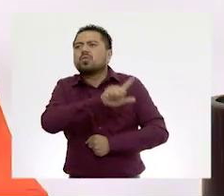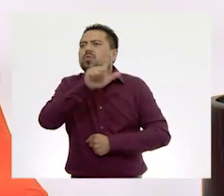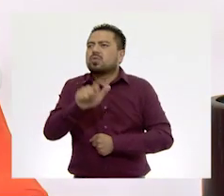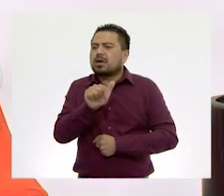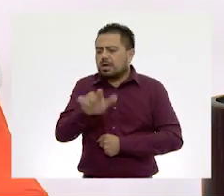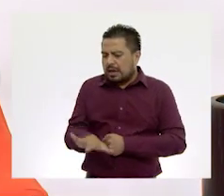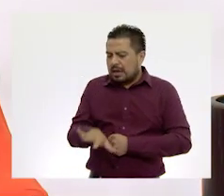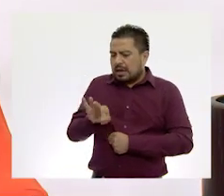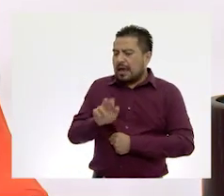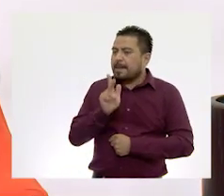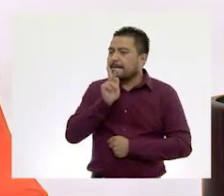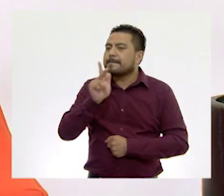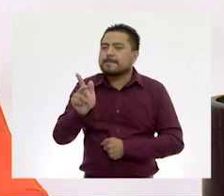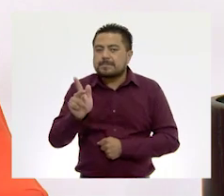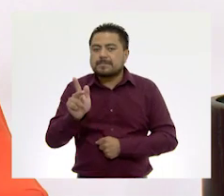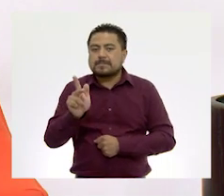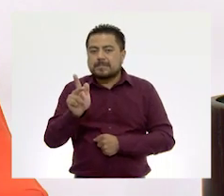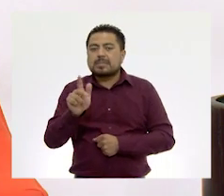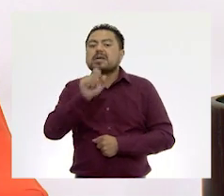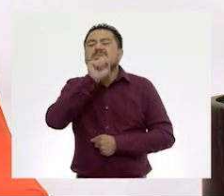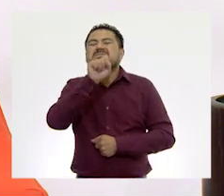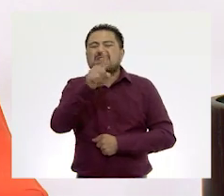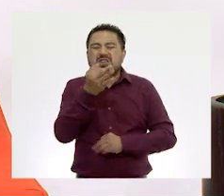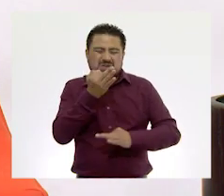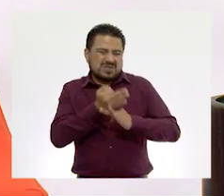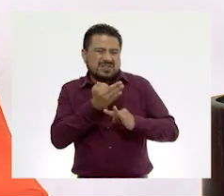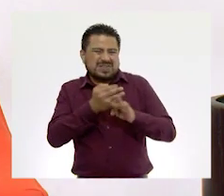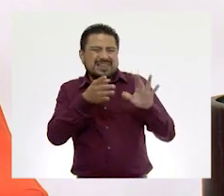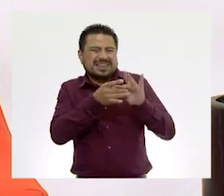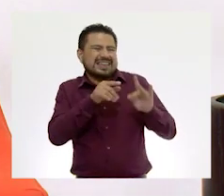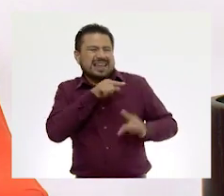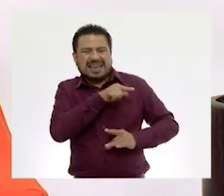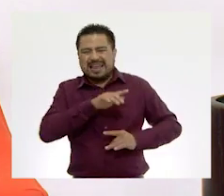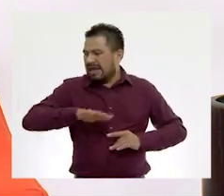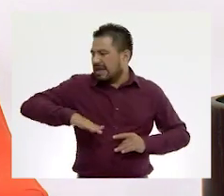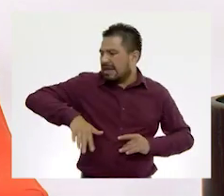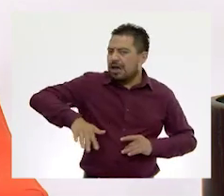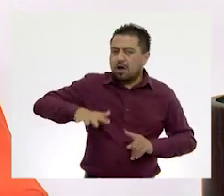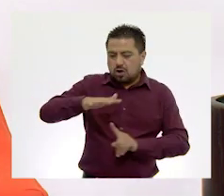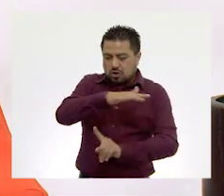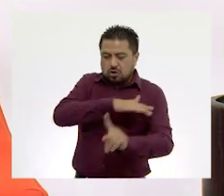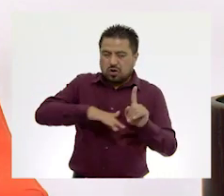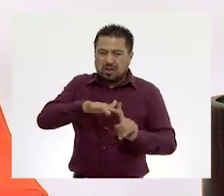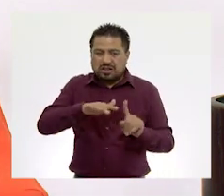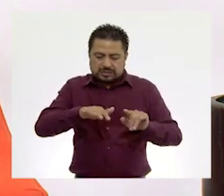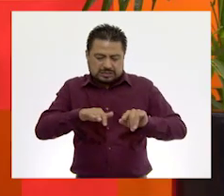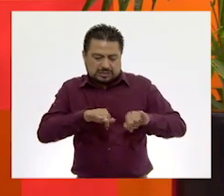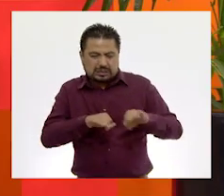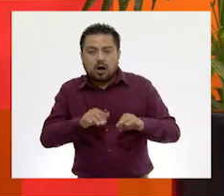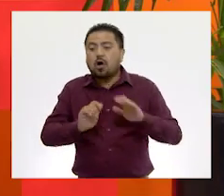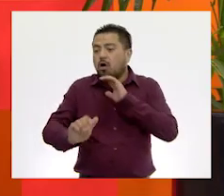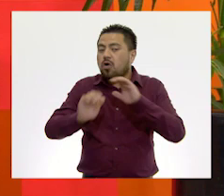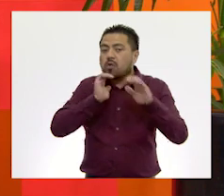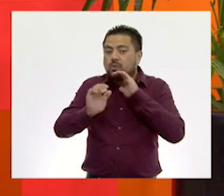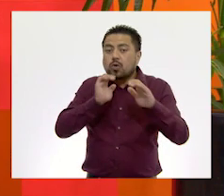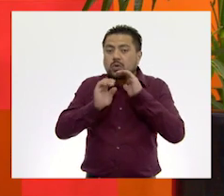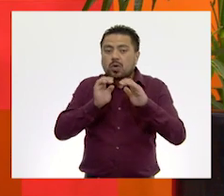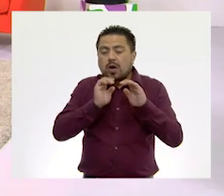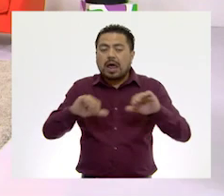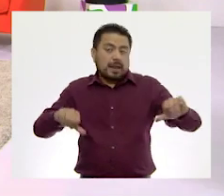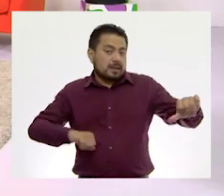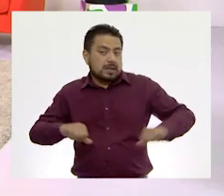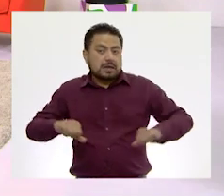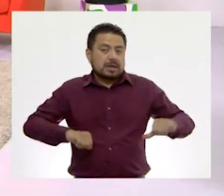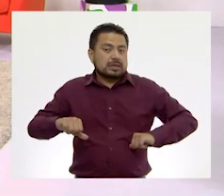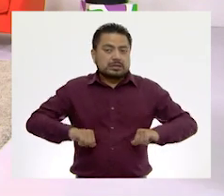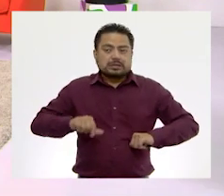escoger las palabras. Y también, como dice ella, o sea, el trabajo en contextos reales de comunicación, en